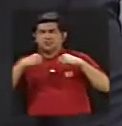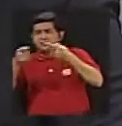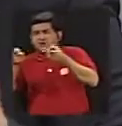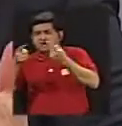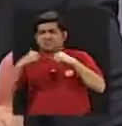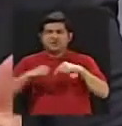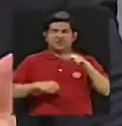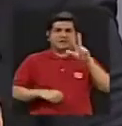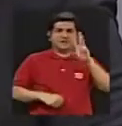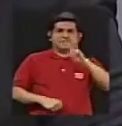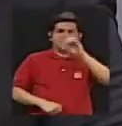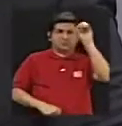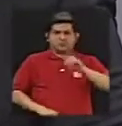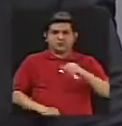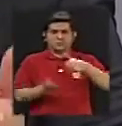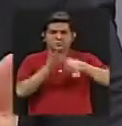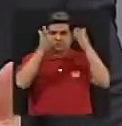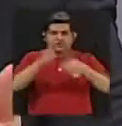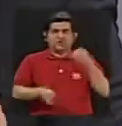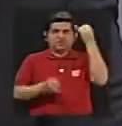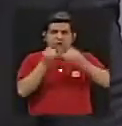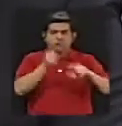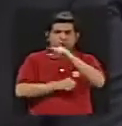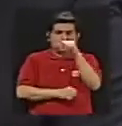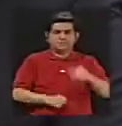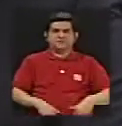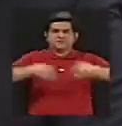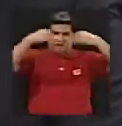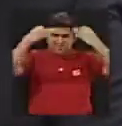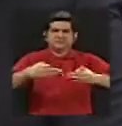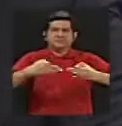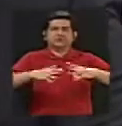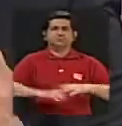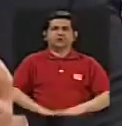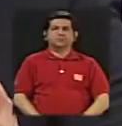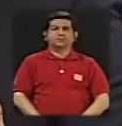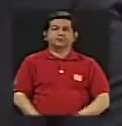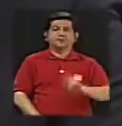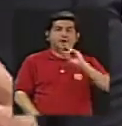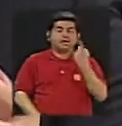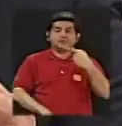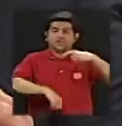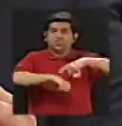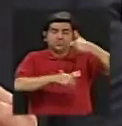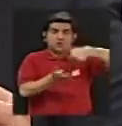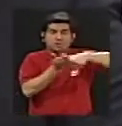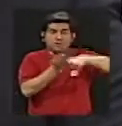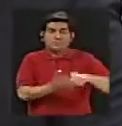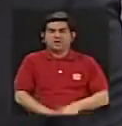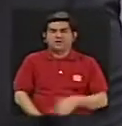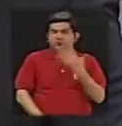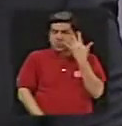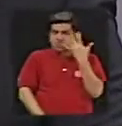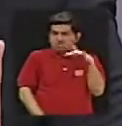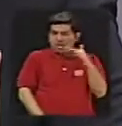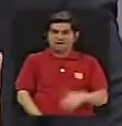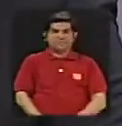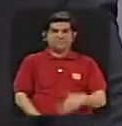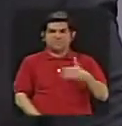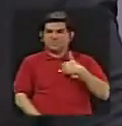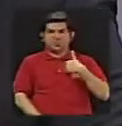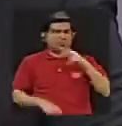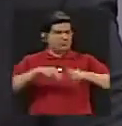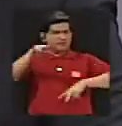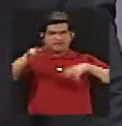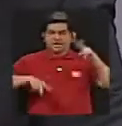casi el 36% de los votantes se decidieron la última semana, y en la segunda ronda lo que estaba más bien pintando es que no había tal